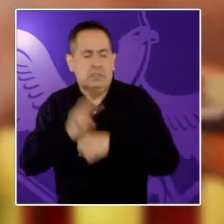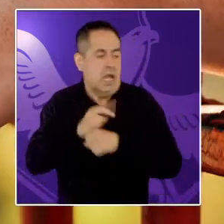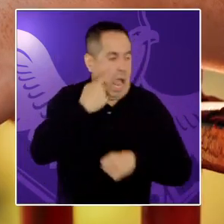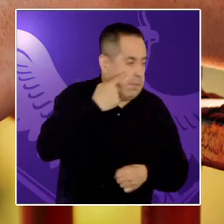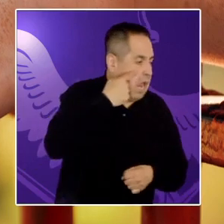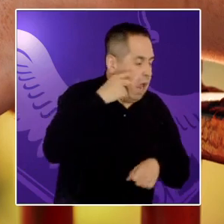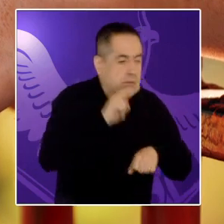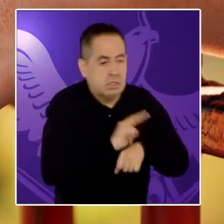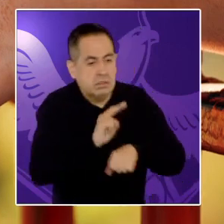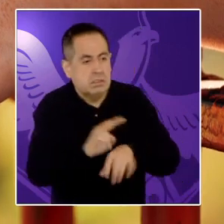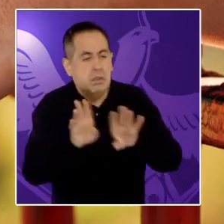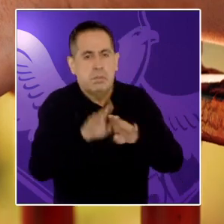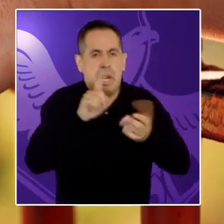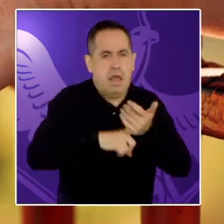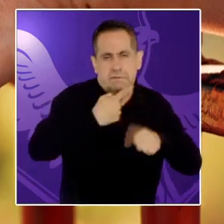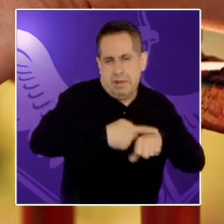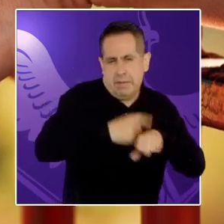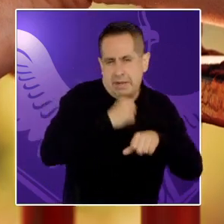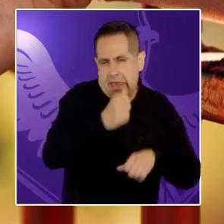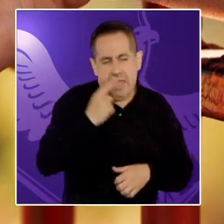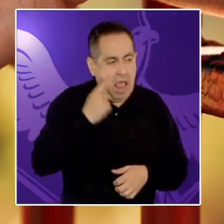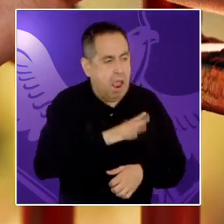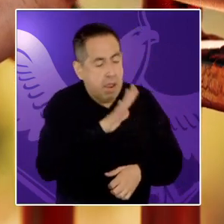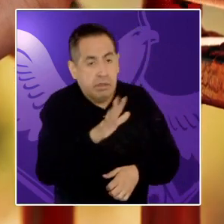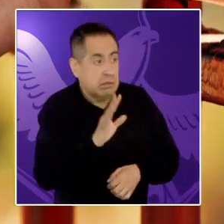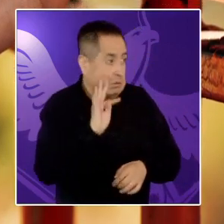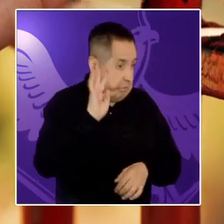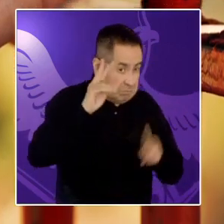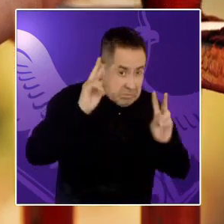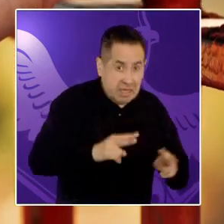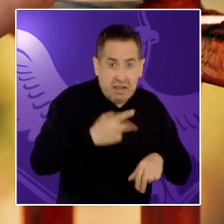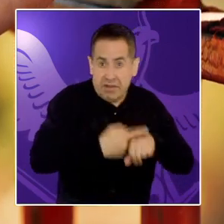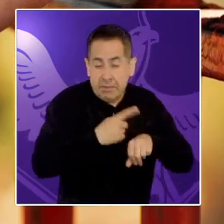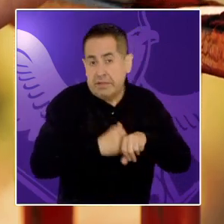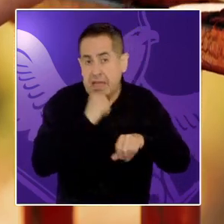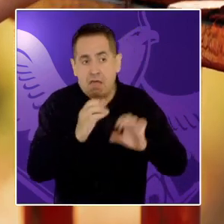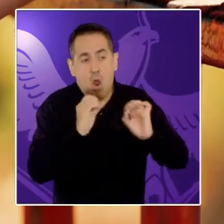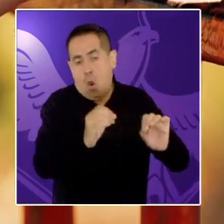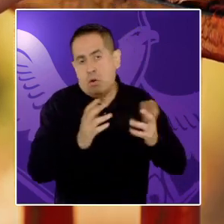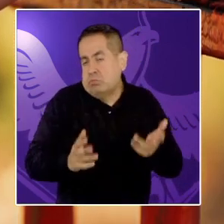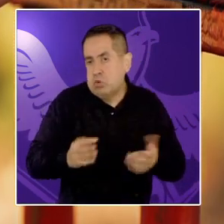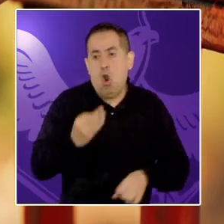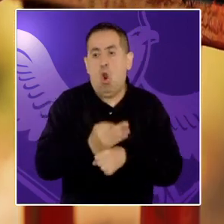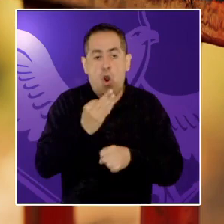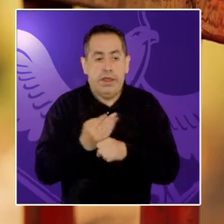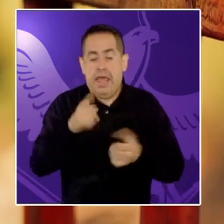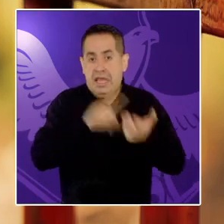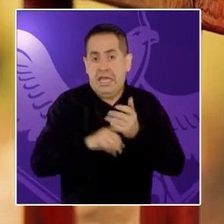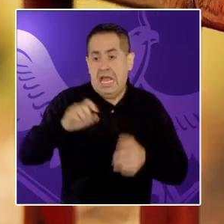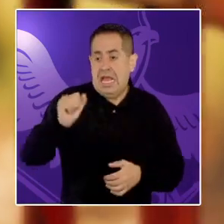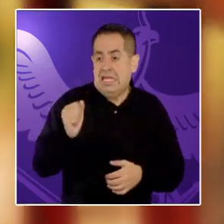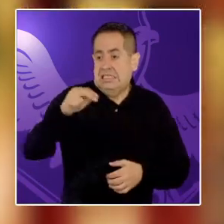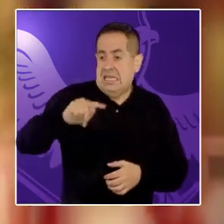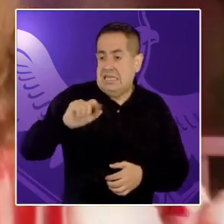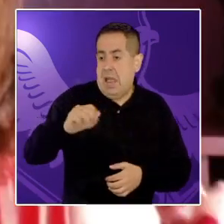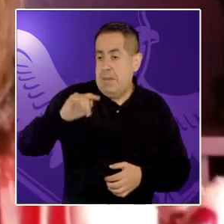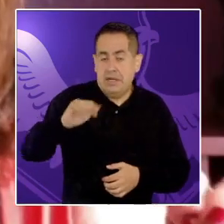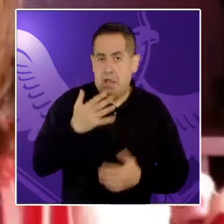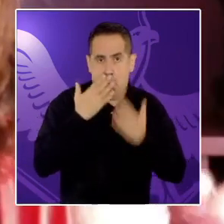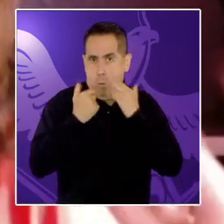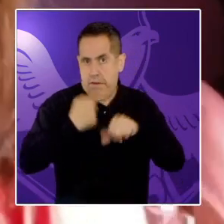pasan rondines de las custodias a checar que no se enfermen. Si efectivamente no se han enfermado, no hay